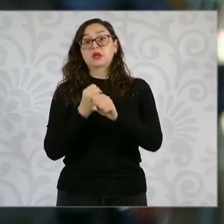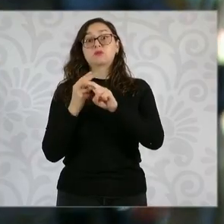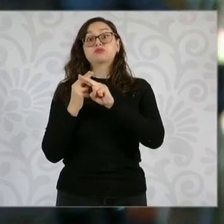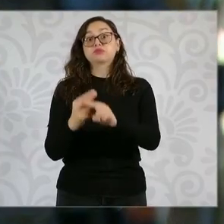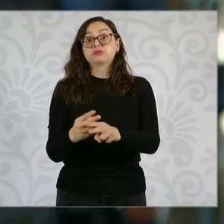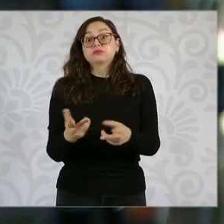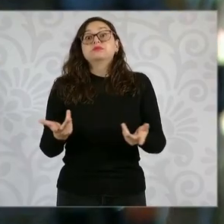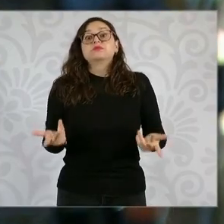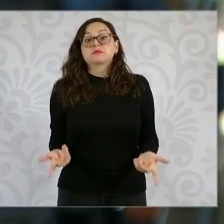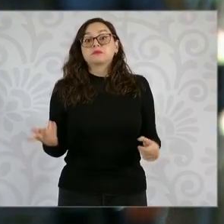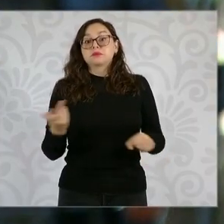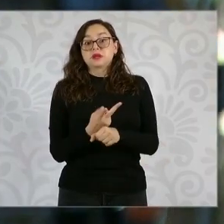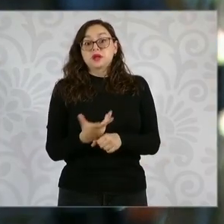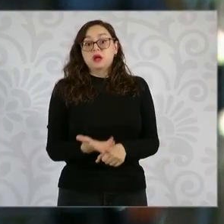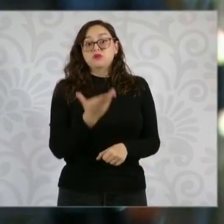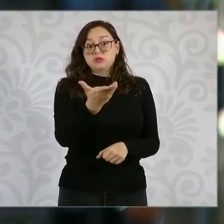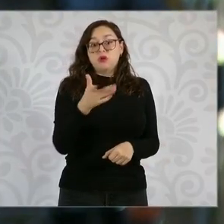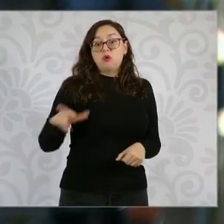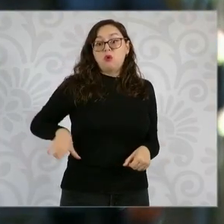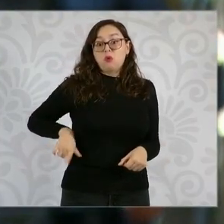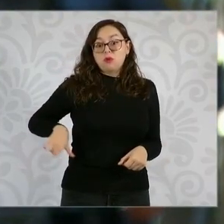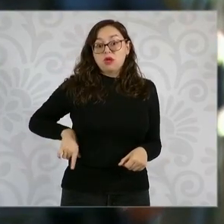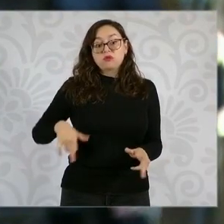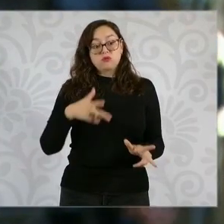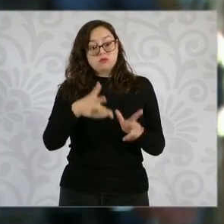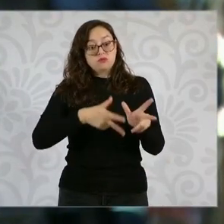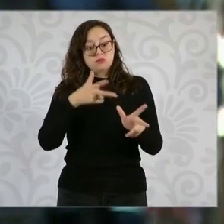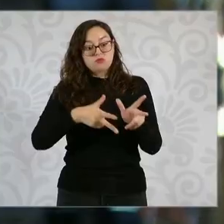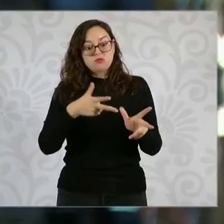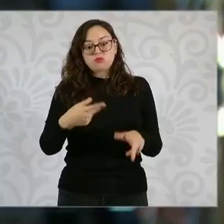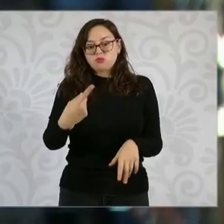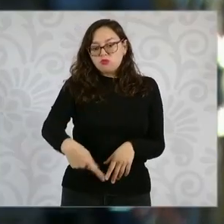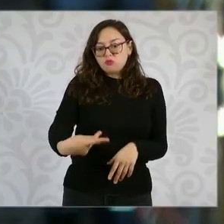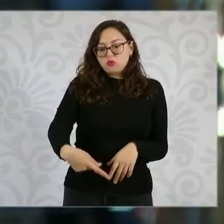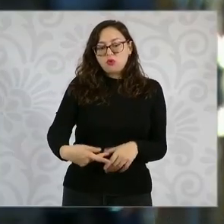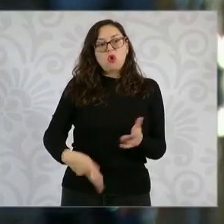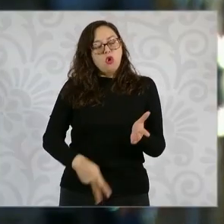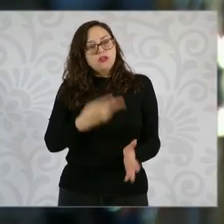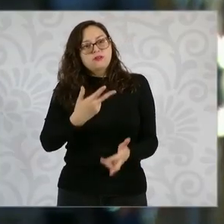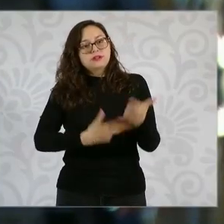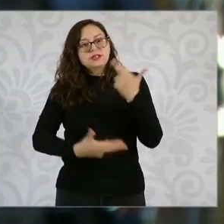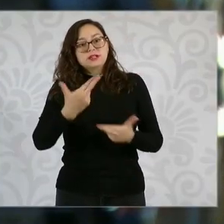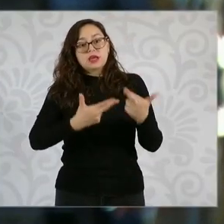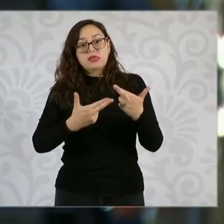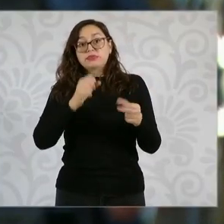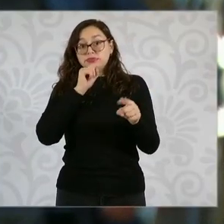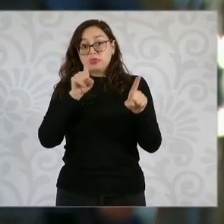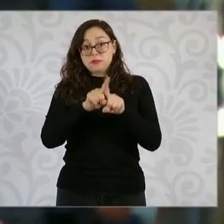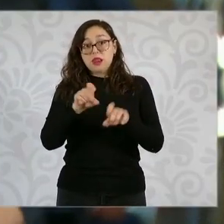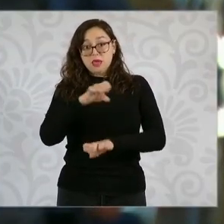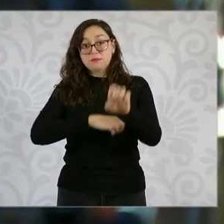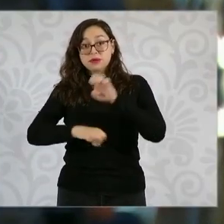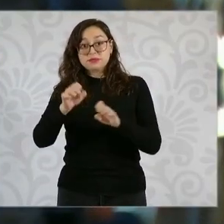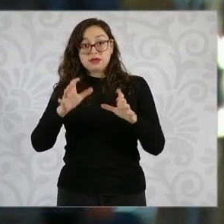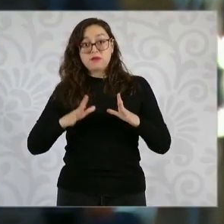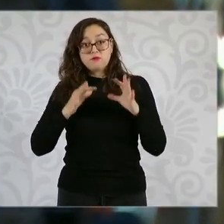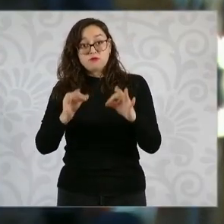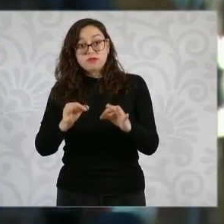los trenes de pasajeros que plantea su gobierno, también se va a crear un organismo paraestatal para la organización de los propios trenes y